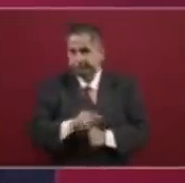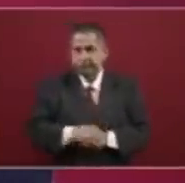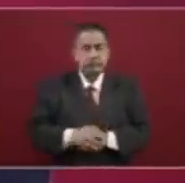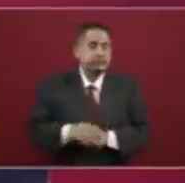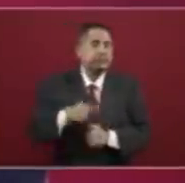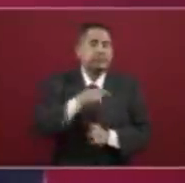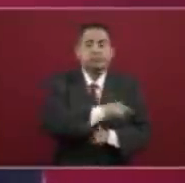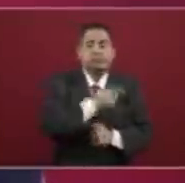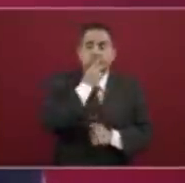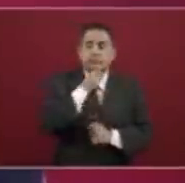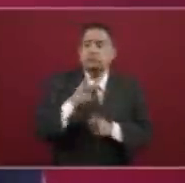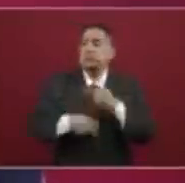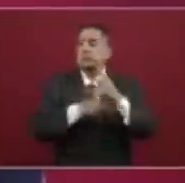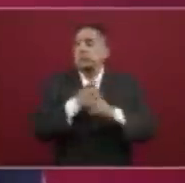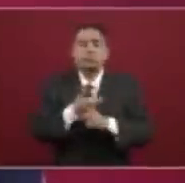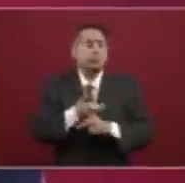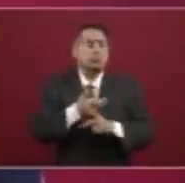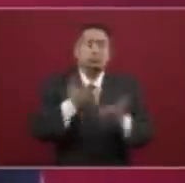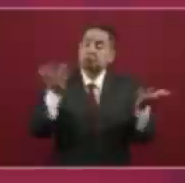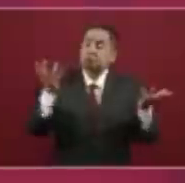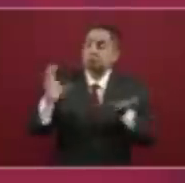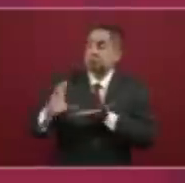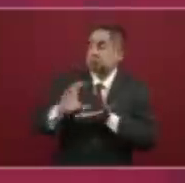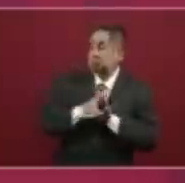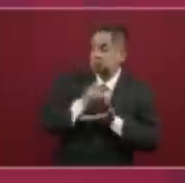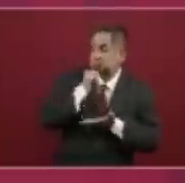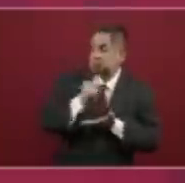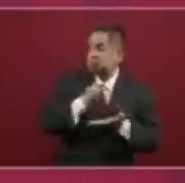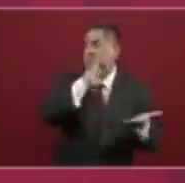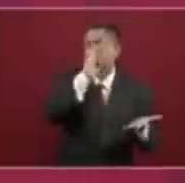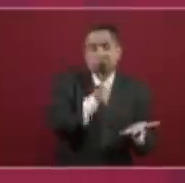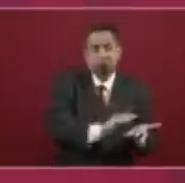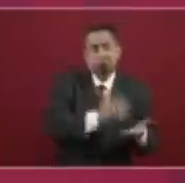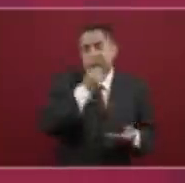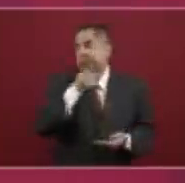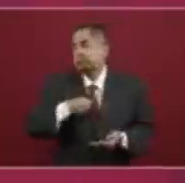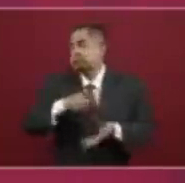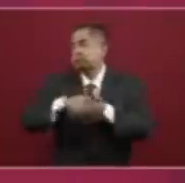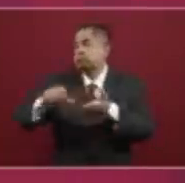va a bajar la producción y que vamos a importar más